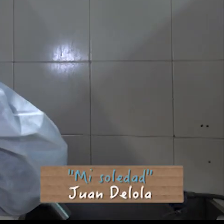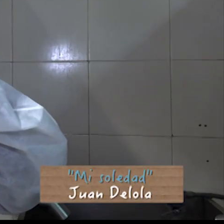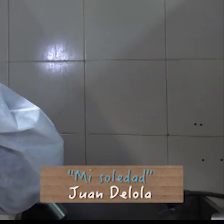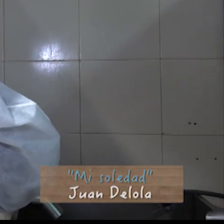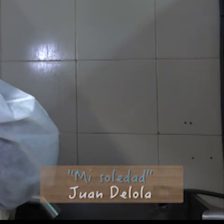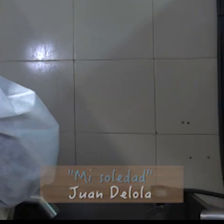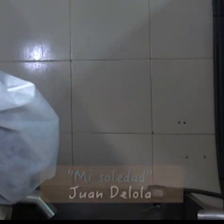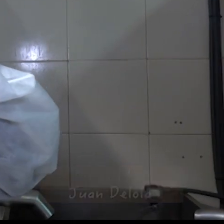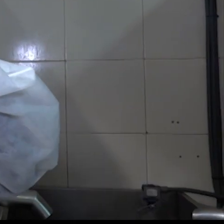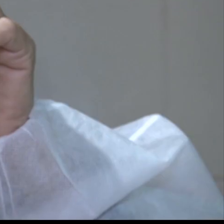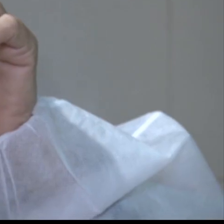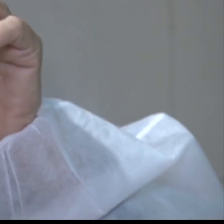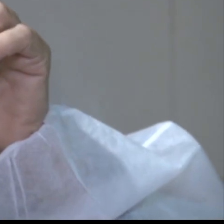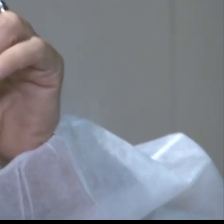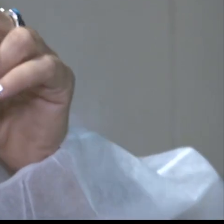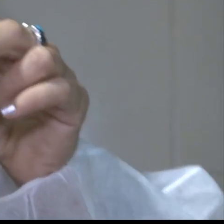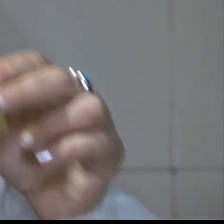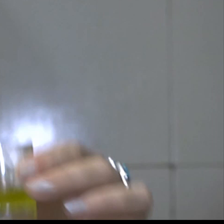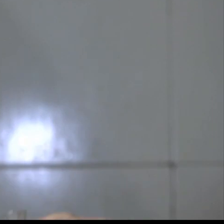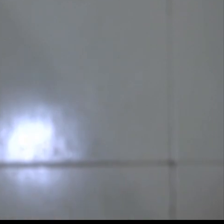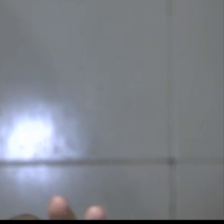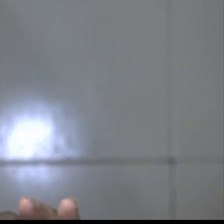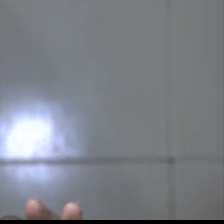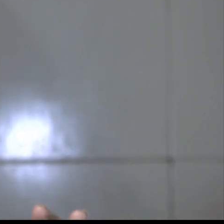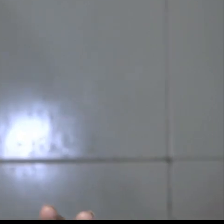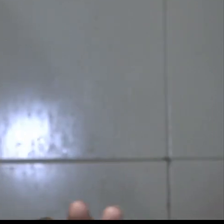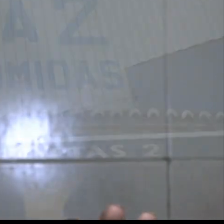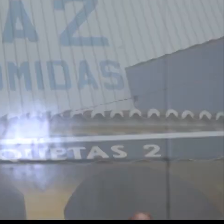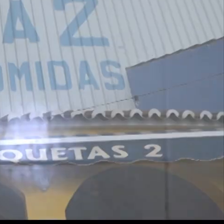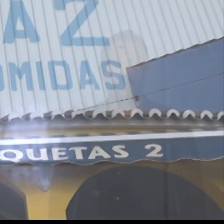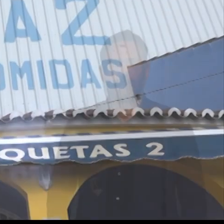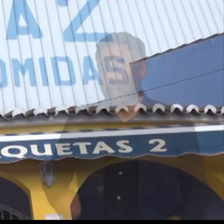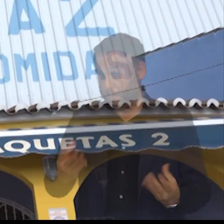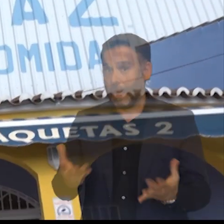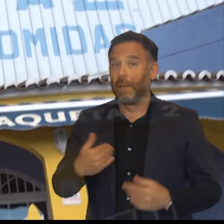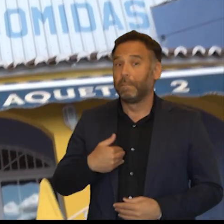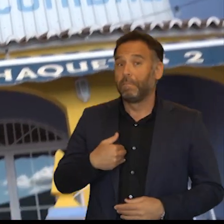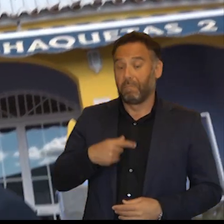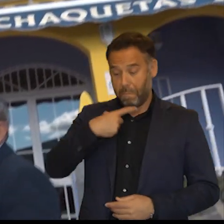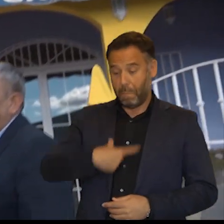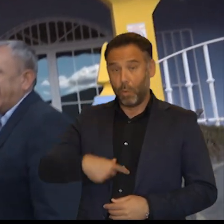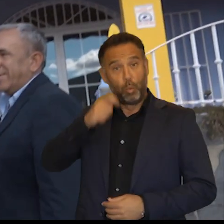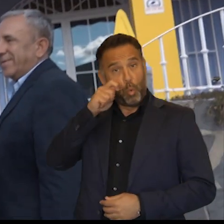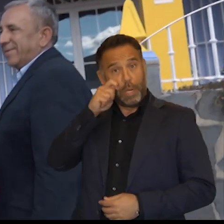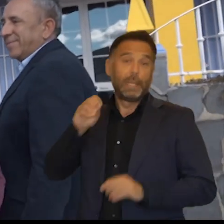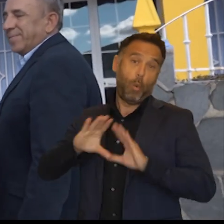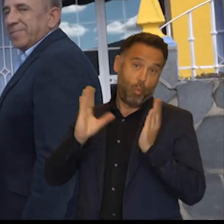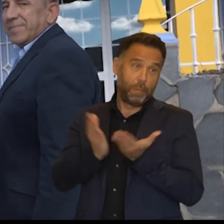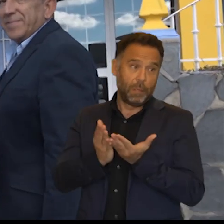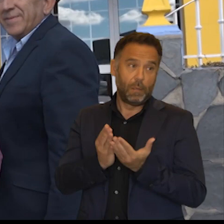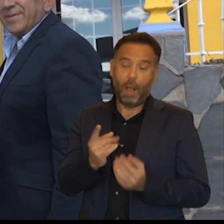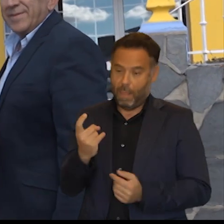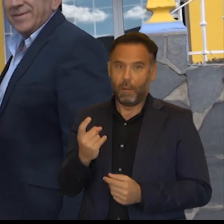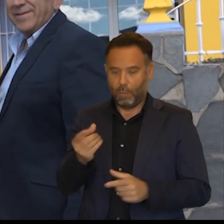tú siempre estarás, aunque nunca pueda volverte a amar. Bueno, creo que una turista universal